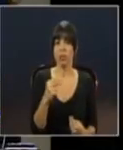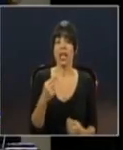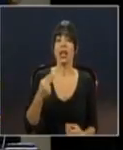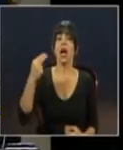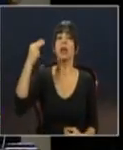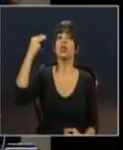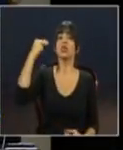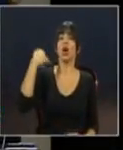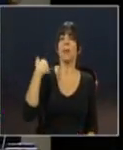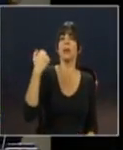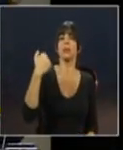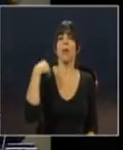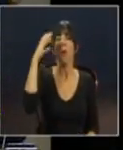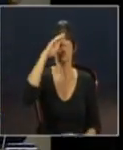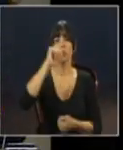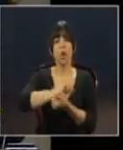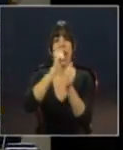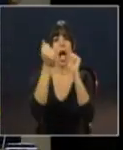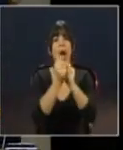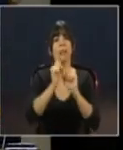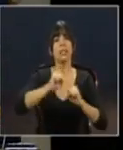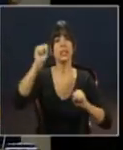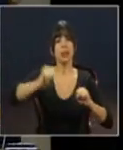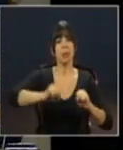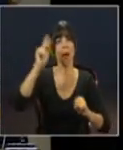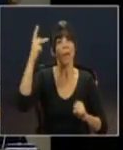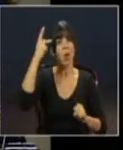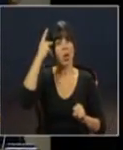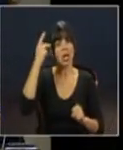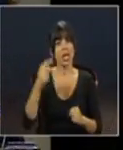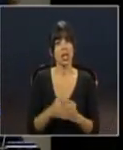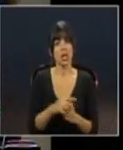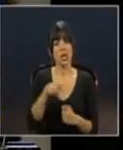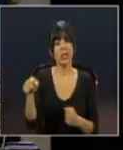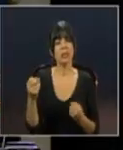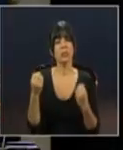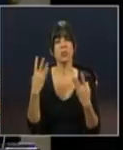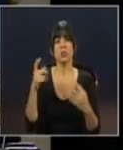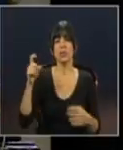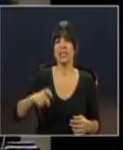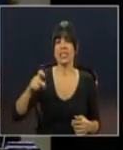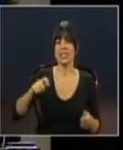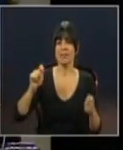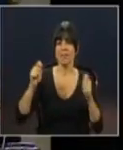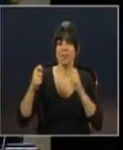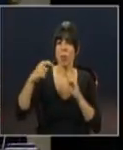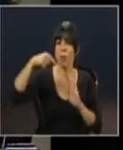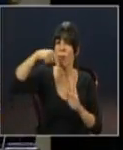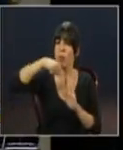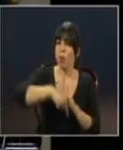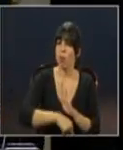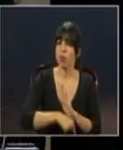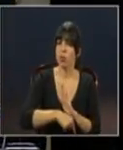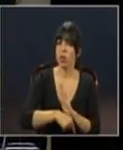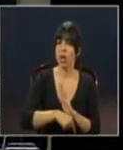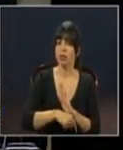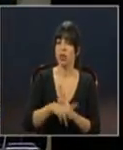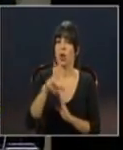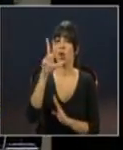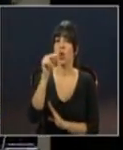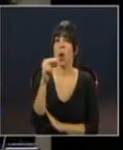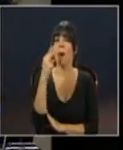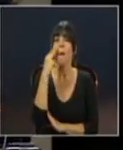historia para iniciar el cambio de un sistema político que a mucho está requiriendo de reformas profundas, no para